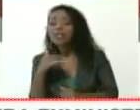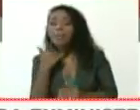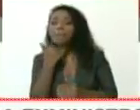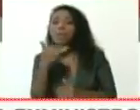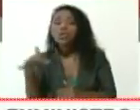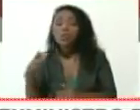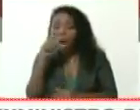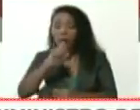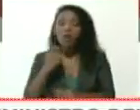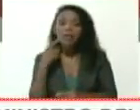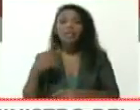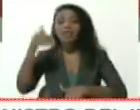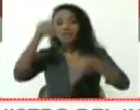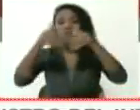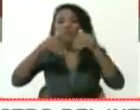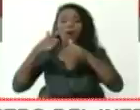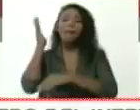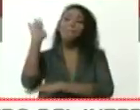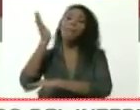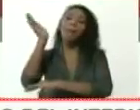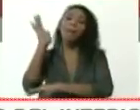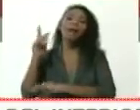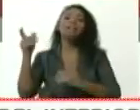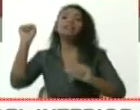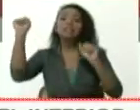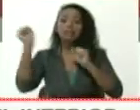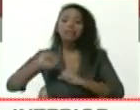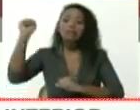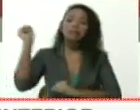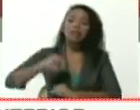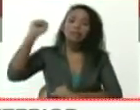Asamblea Nacional en Venezuela, sí o sí?